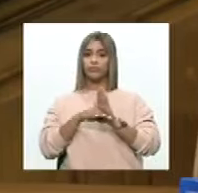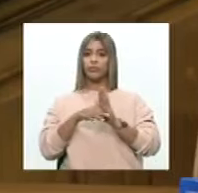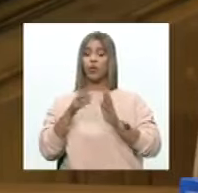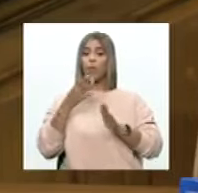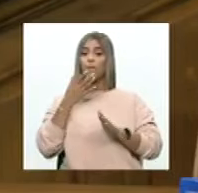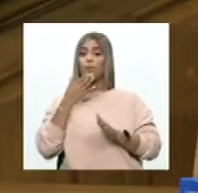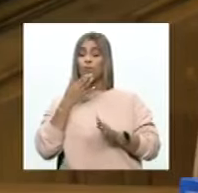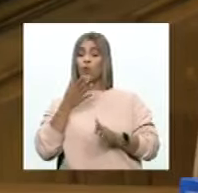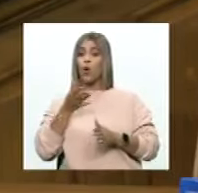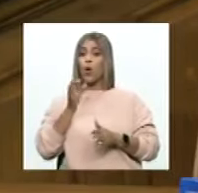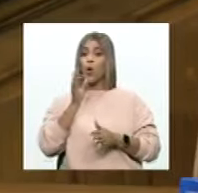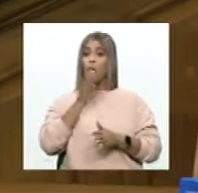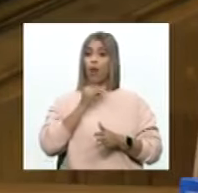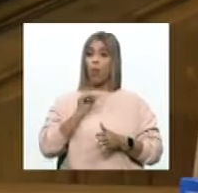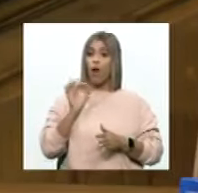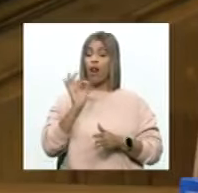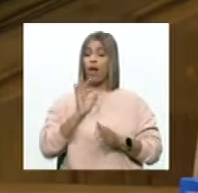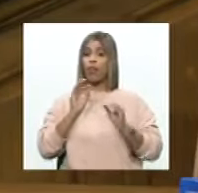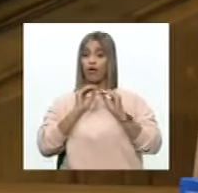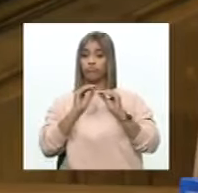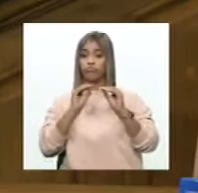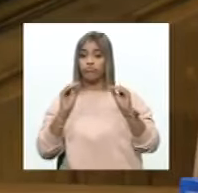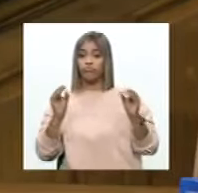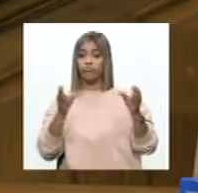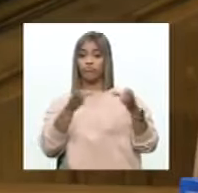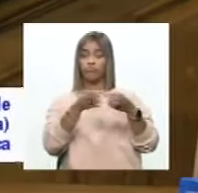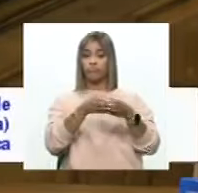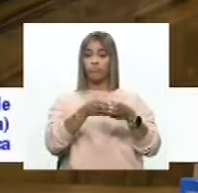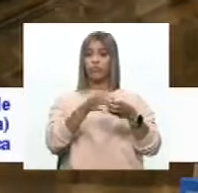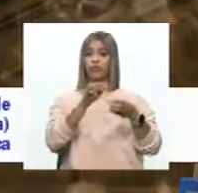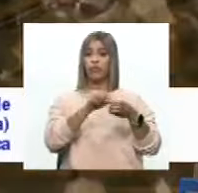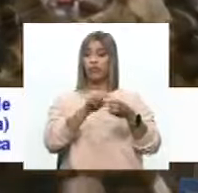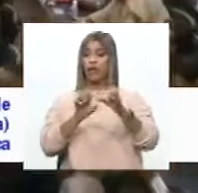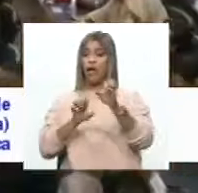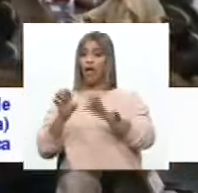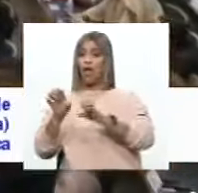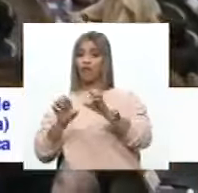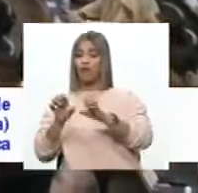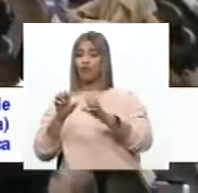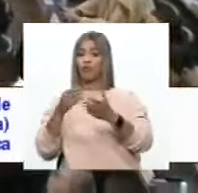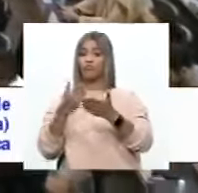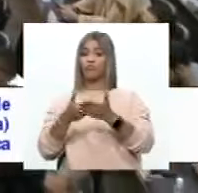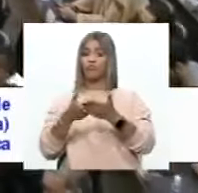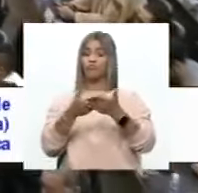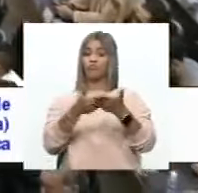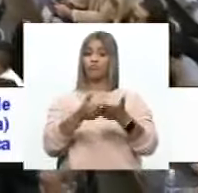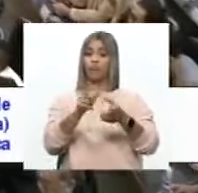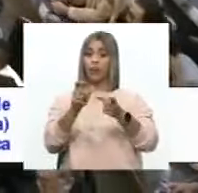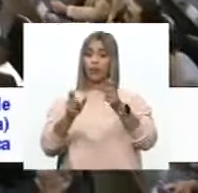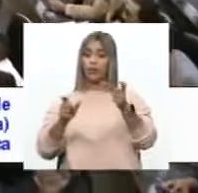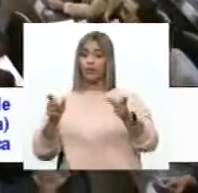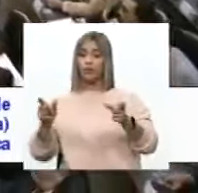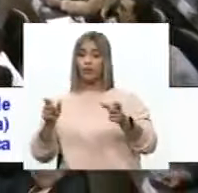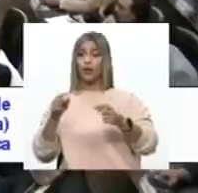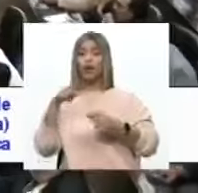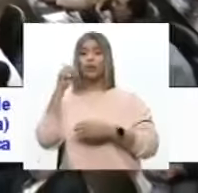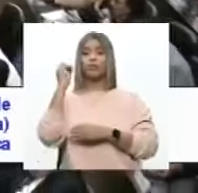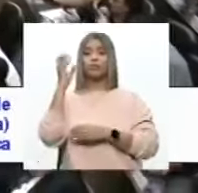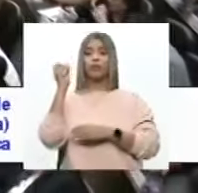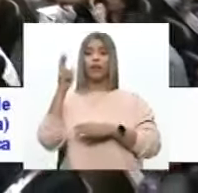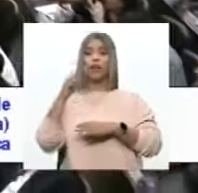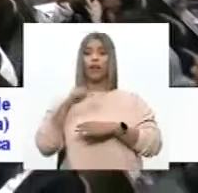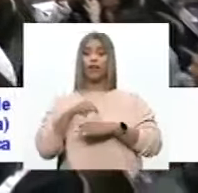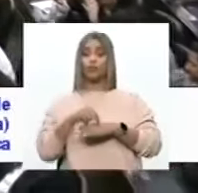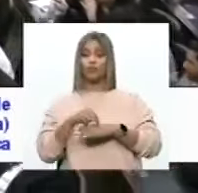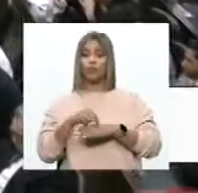de no haber sido convocado el Comité de Evaluación de Postulaciones del Poder Ciudadano, la Asamblea